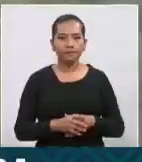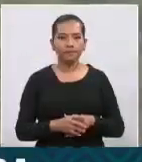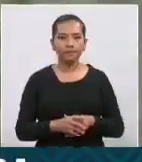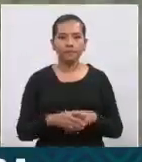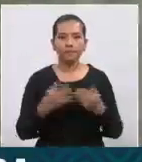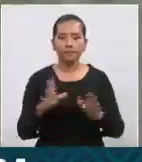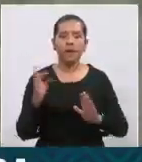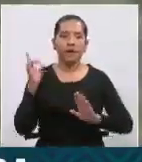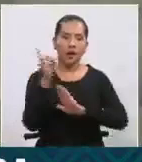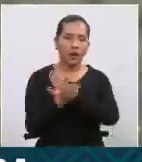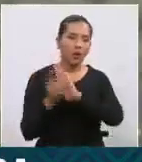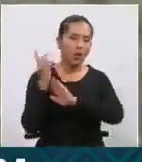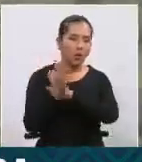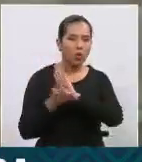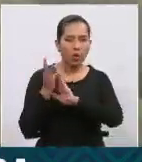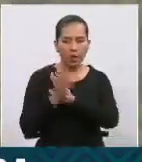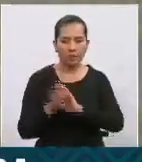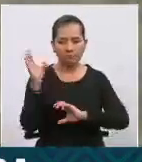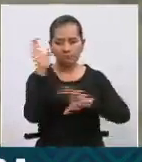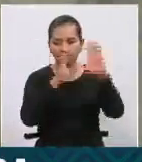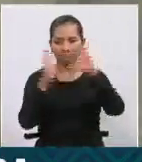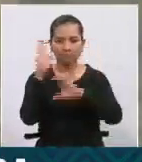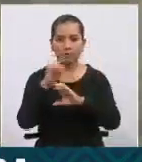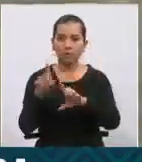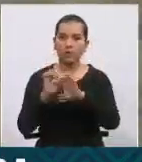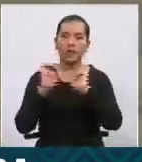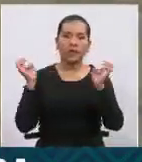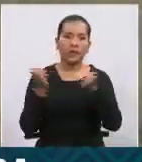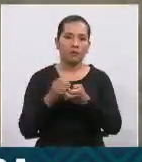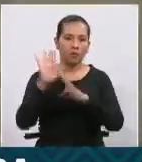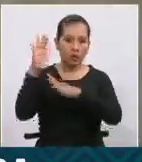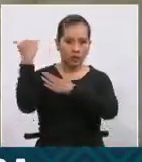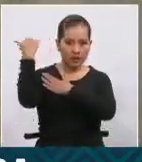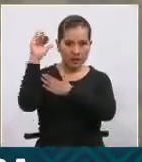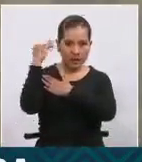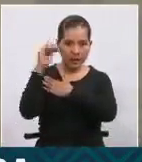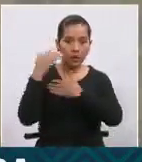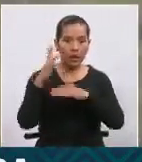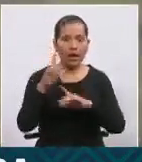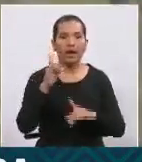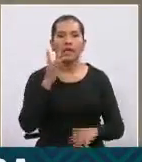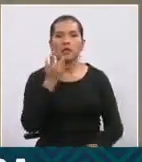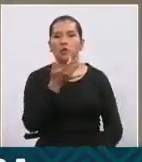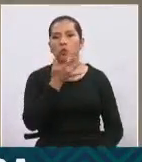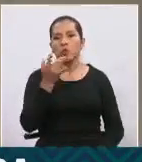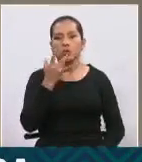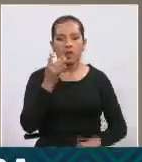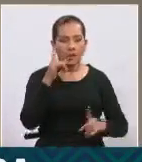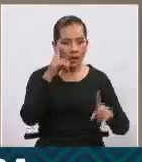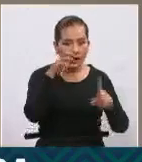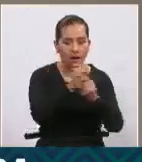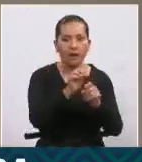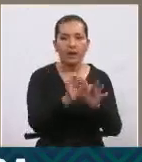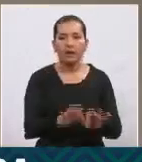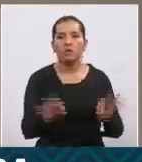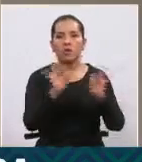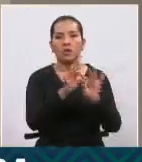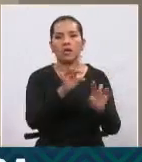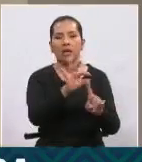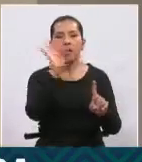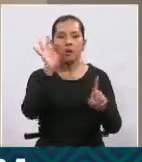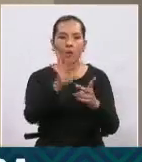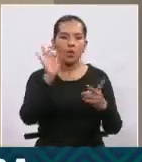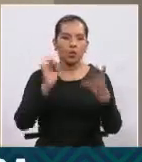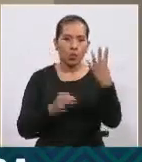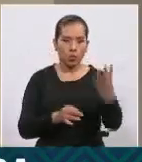Luego de varias horas de búsqueda que realizó un equipo de rescate en Santa Cruz, logró encontrar con vida a los cuatro cazadores reportados como desaparecidos